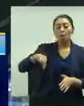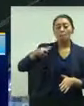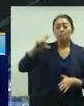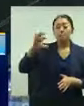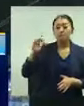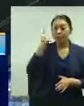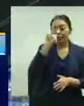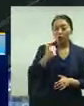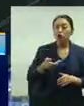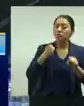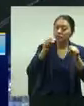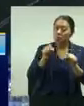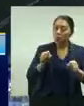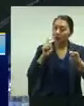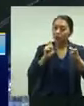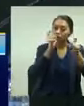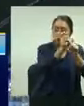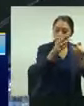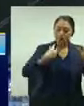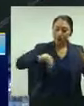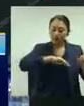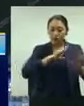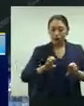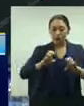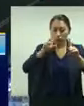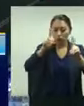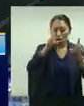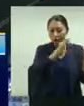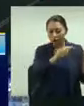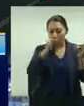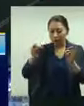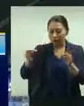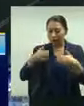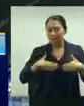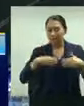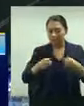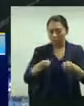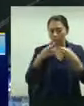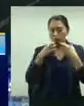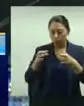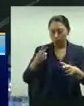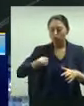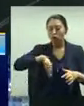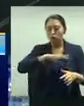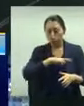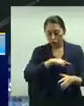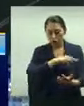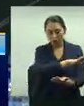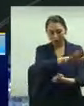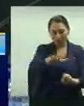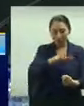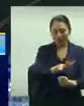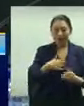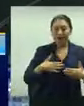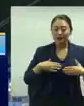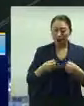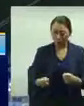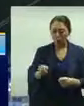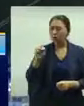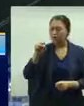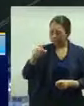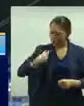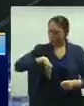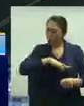traslado del Ministerio de Educación hacia Salud Pública, pero le digo, nosotros como Ministerio de Salud hicimos nuestro requerimiento ante